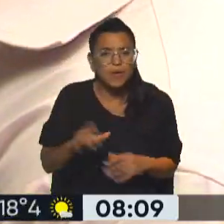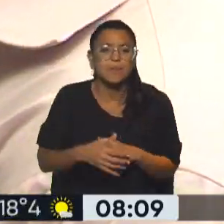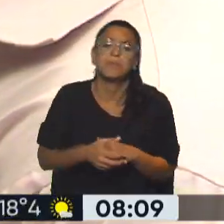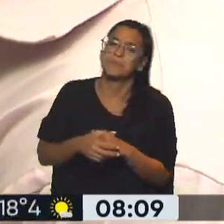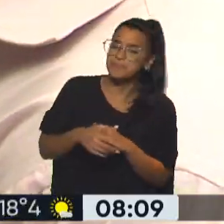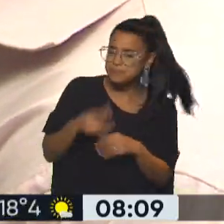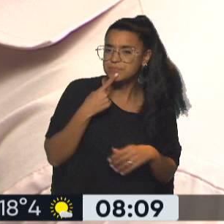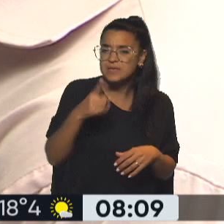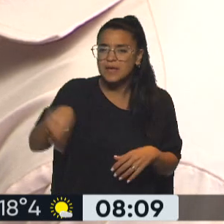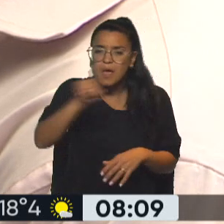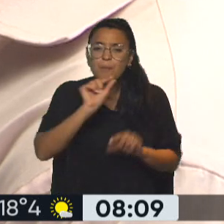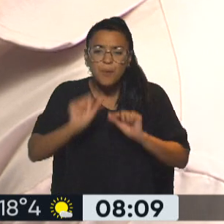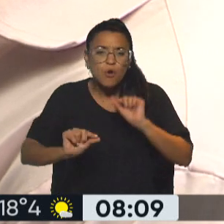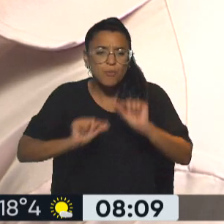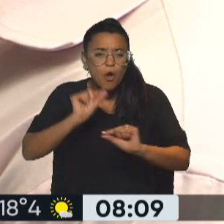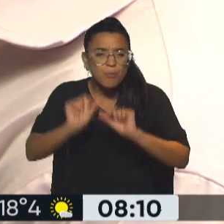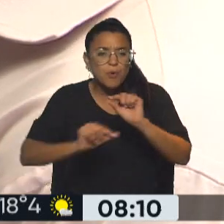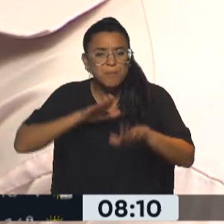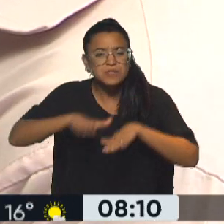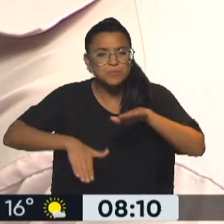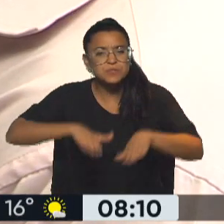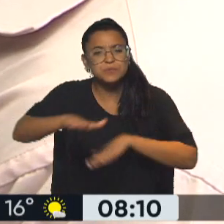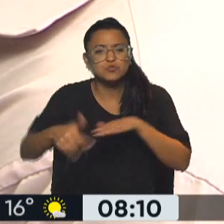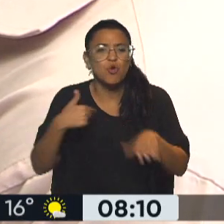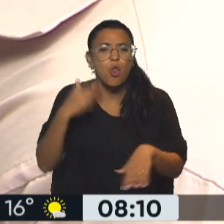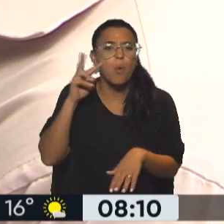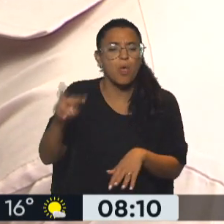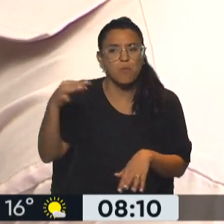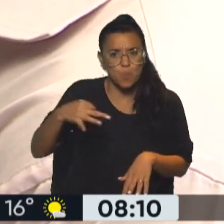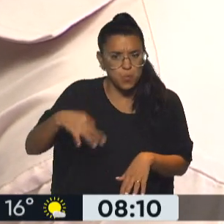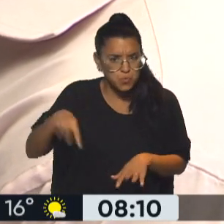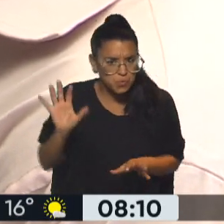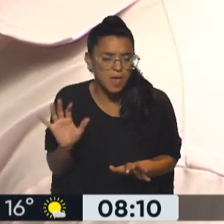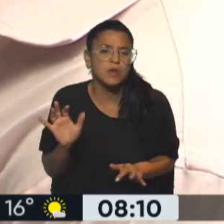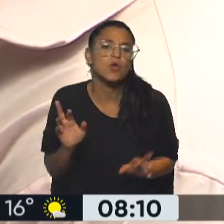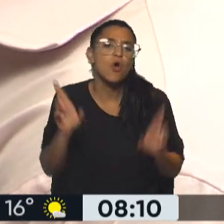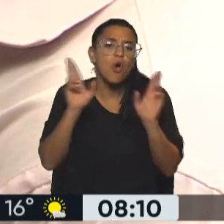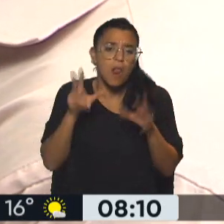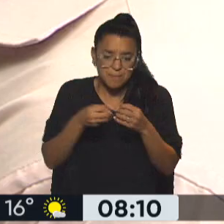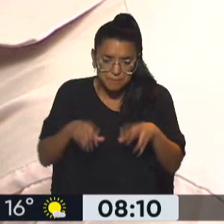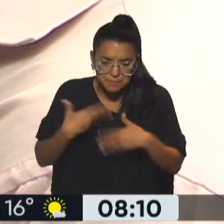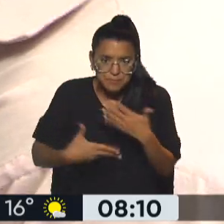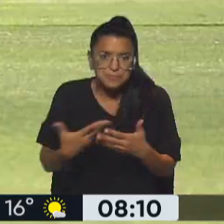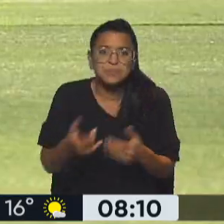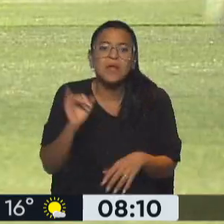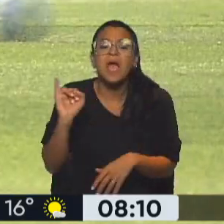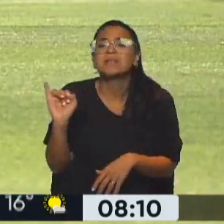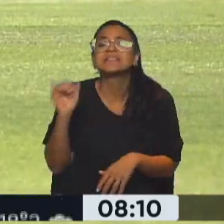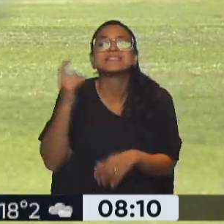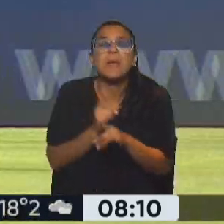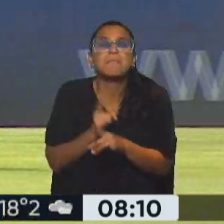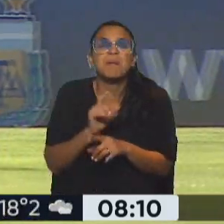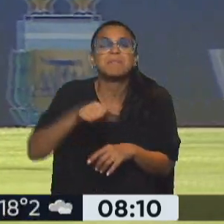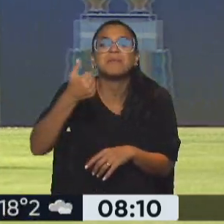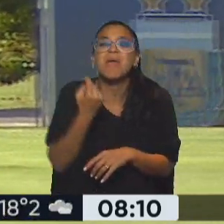en el plantel saben que tienen que ir paso a paso y los veo muy bien, así que ojalá que arranquemos de la mejor manera, que siempre ganar el primer partido. Para mí